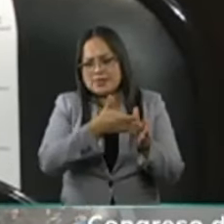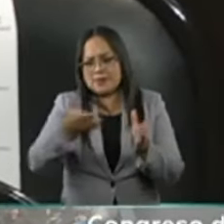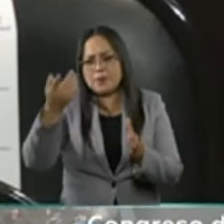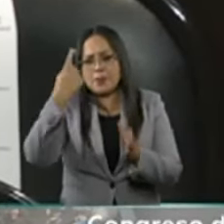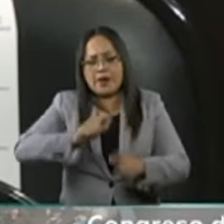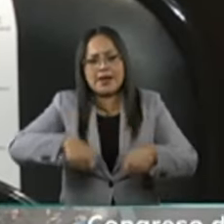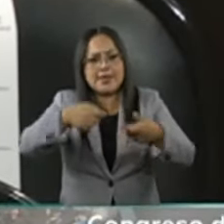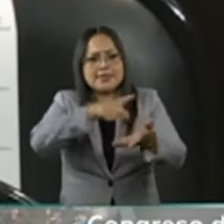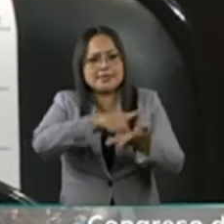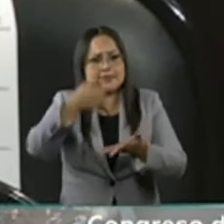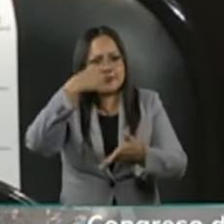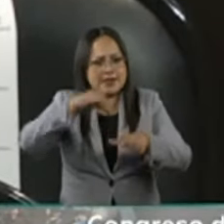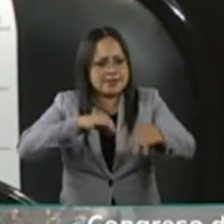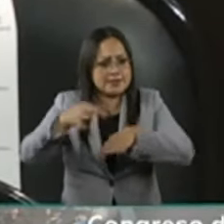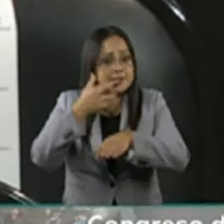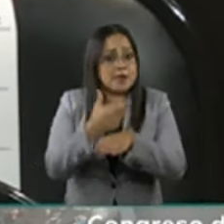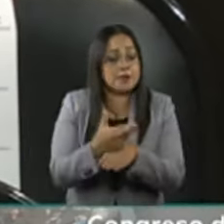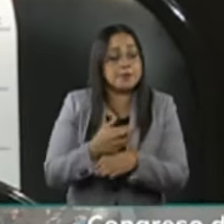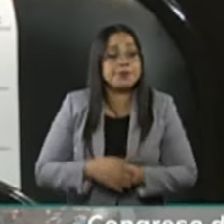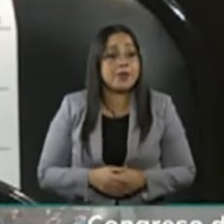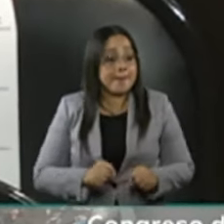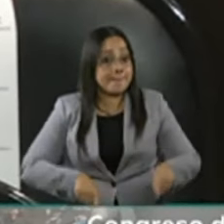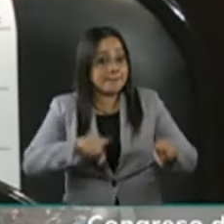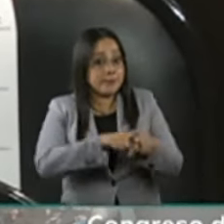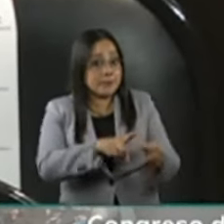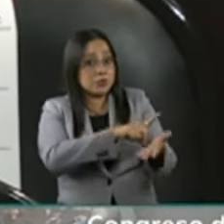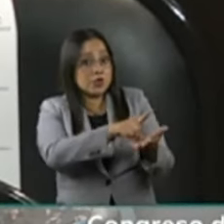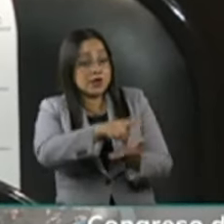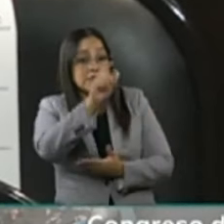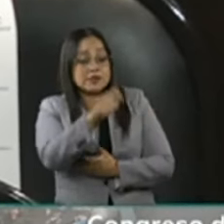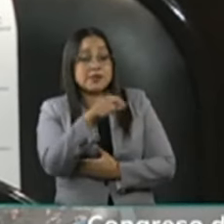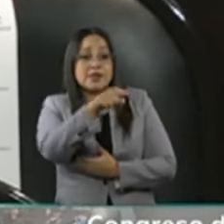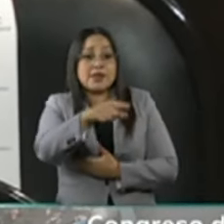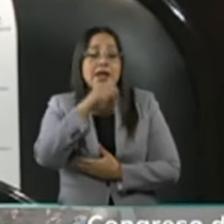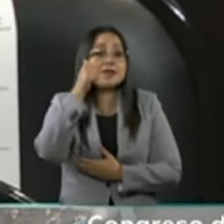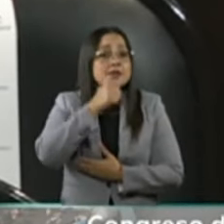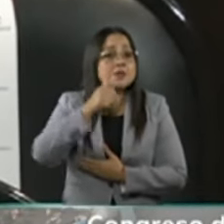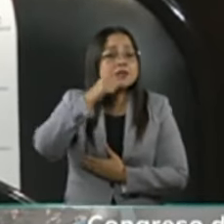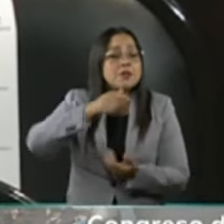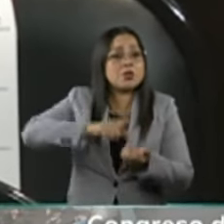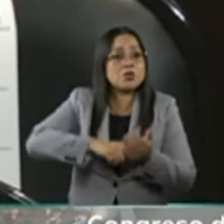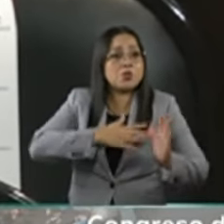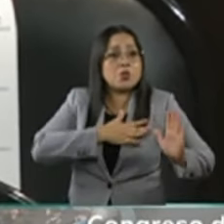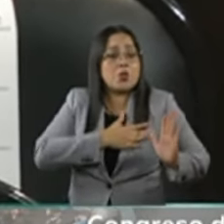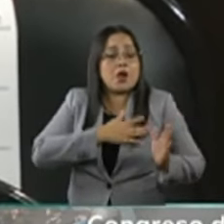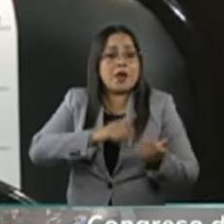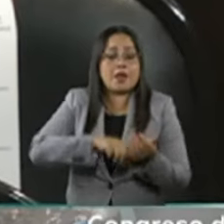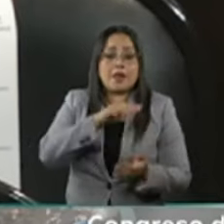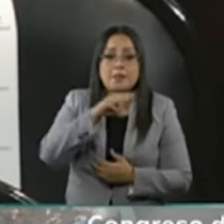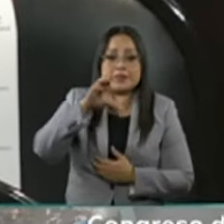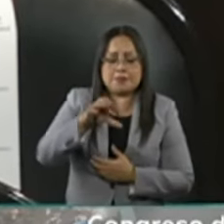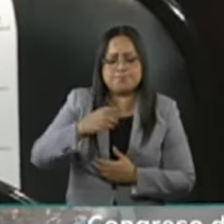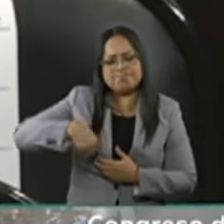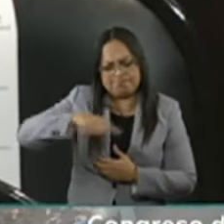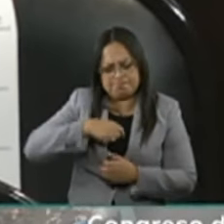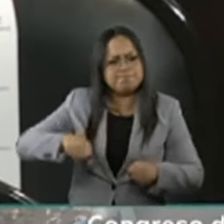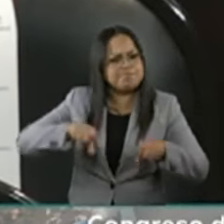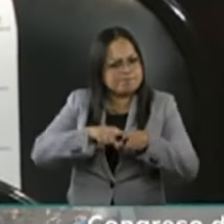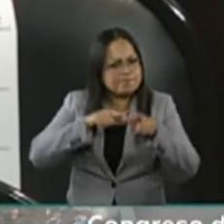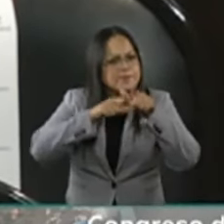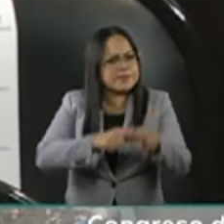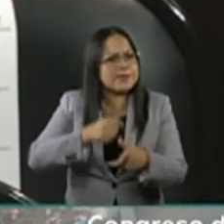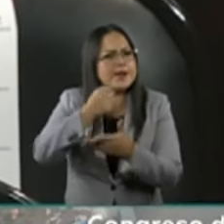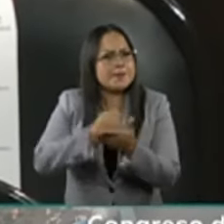derechos laborales, derechos con los que siempre ha estado comprometido Movimiento Ciudadano, como